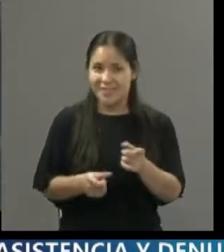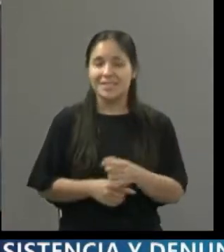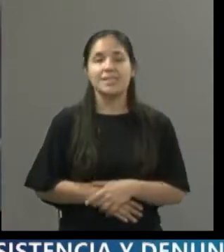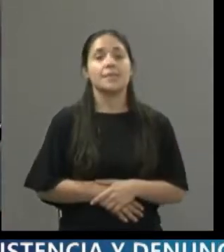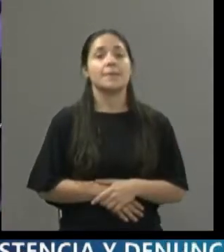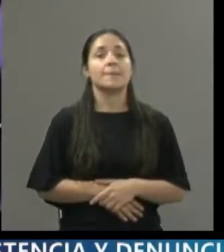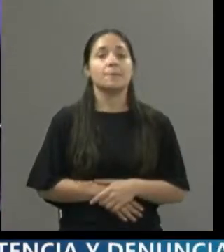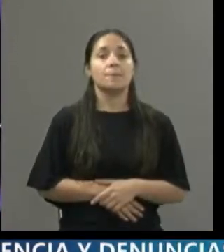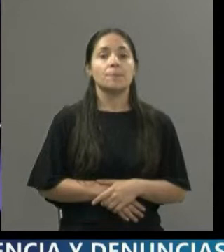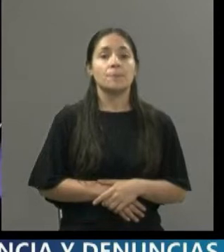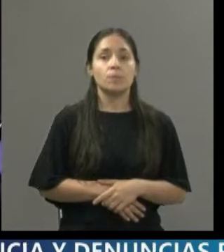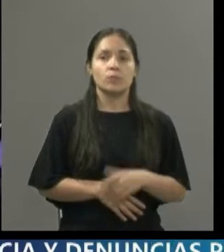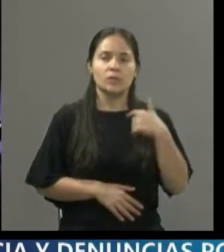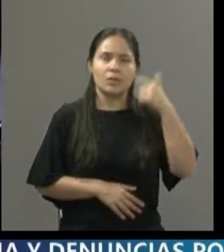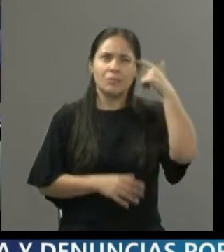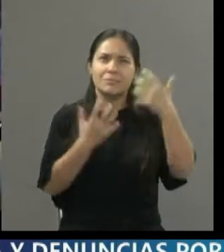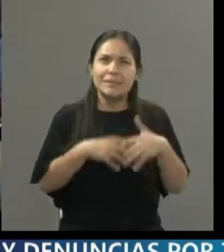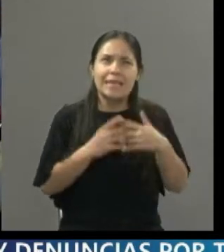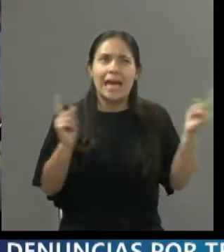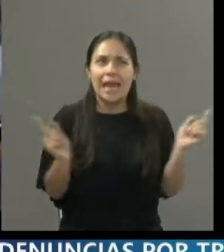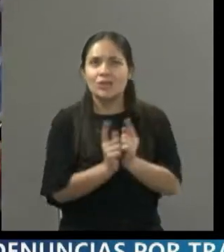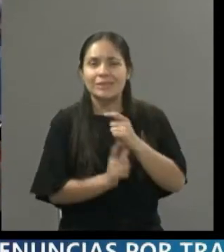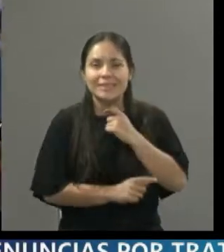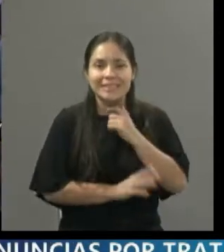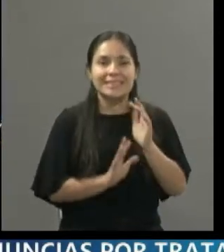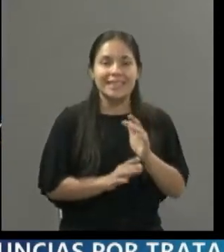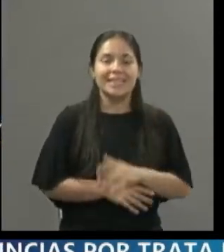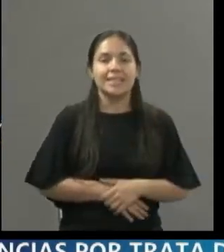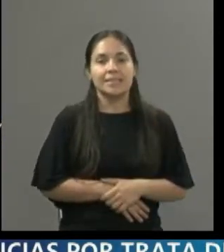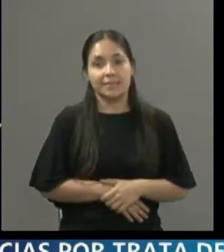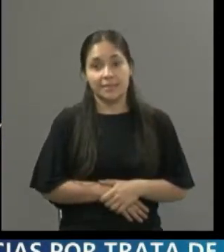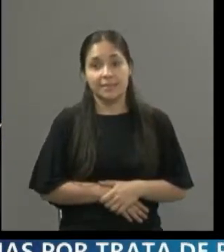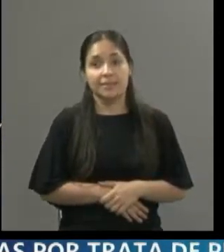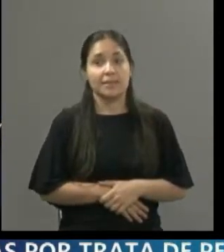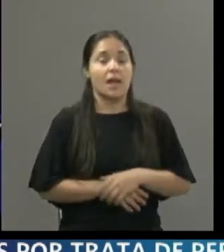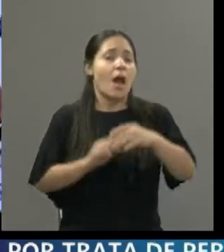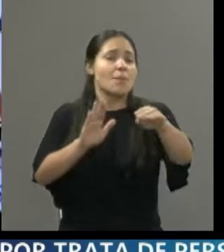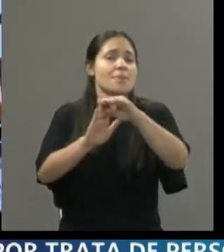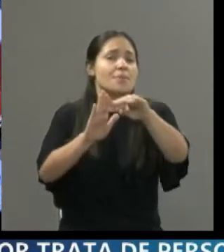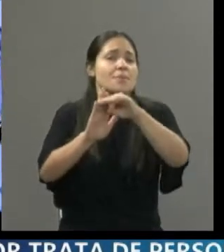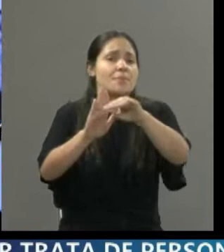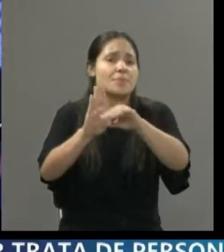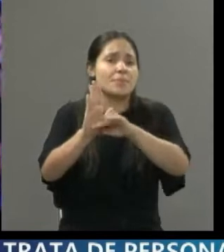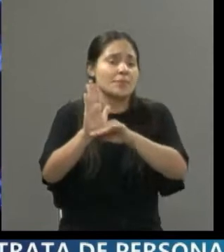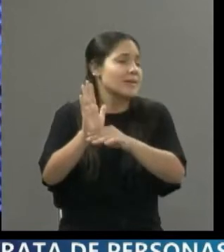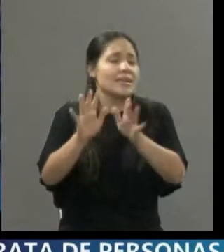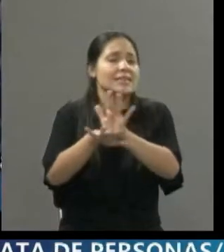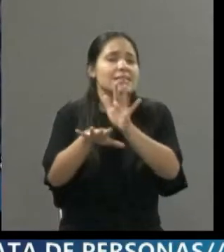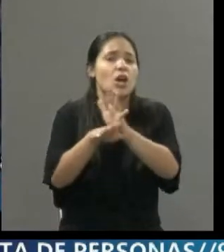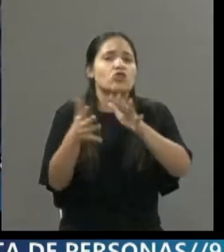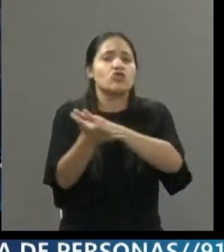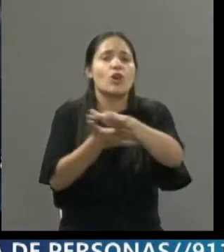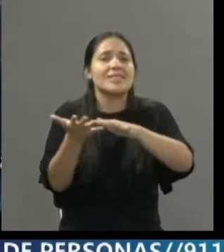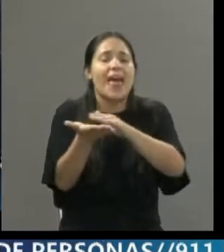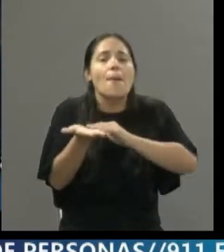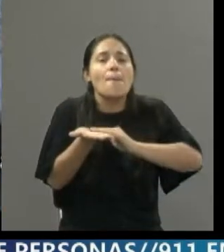Y estoy tratando como resumirlo, pero son todas estas cuestiones estructurales que en este